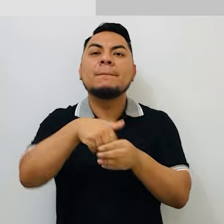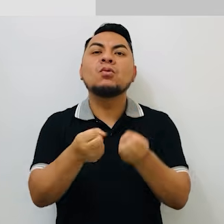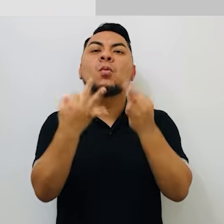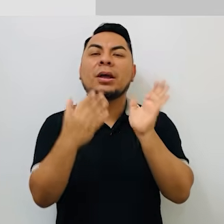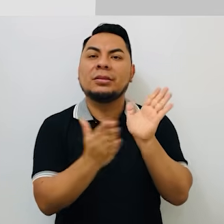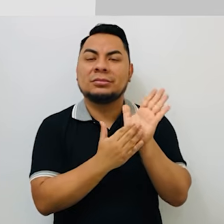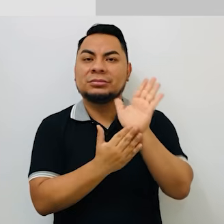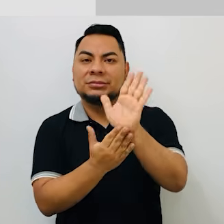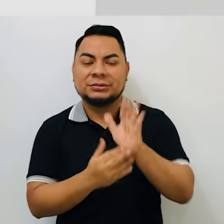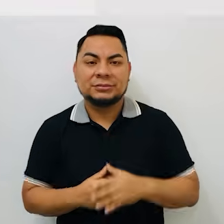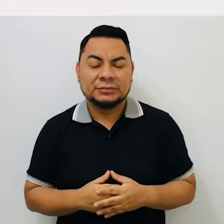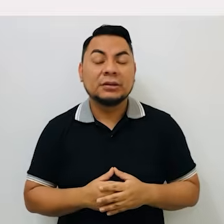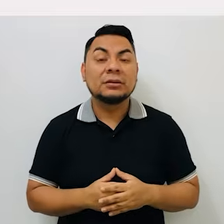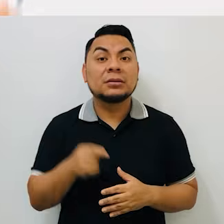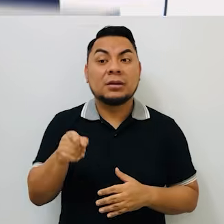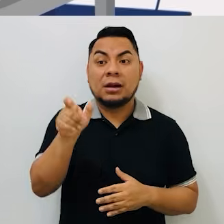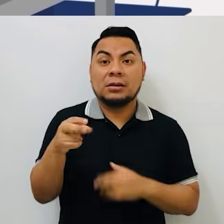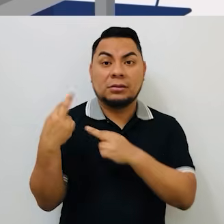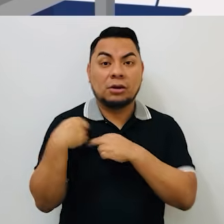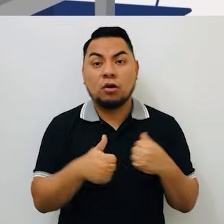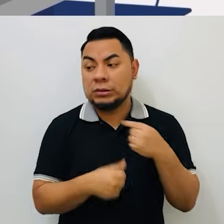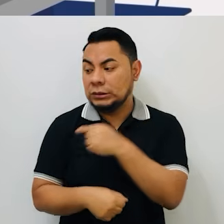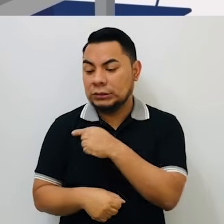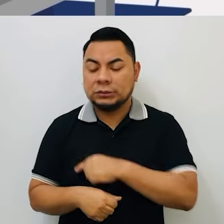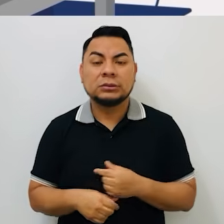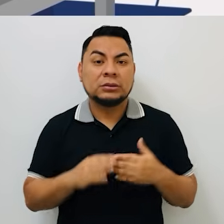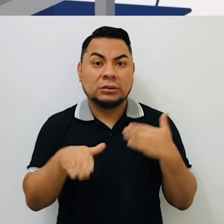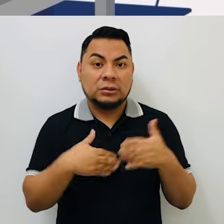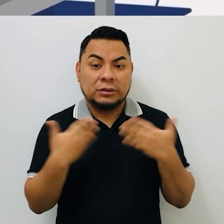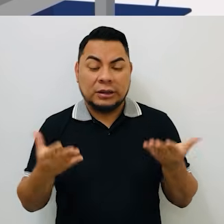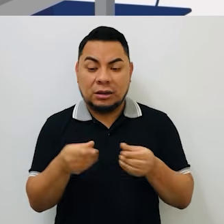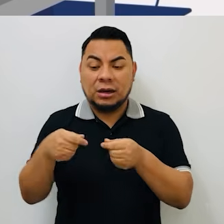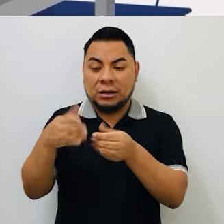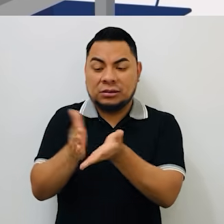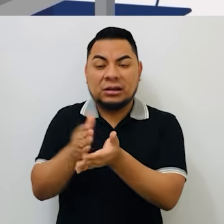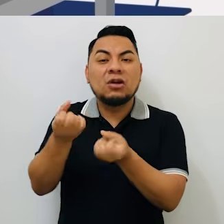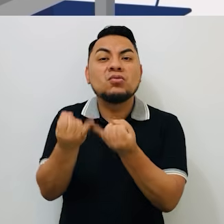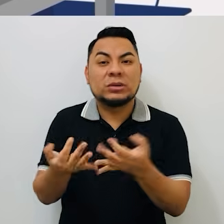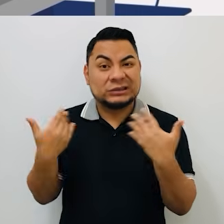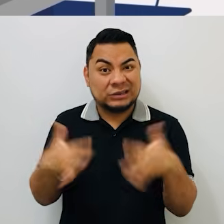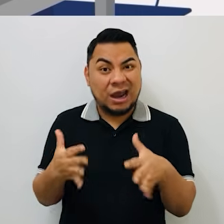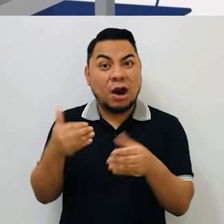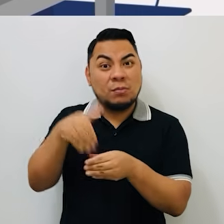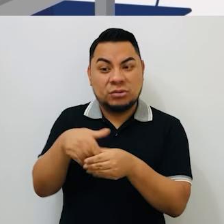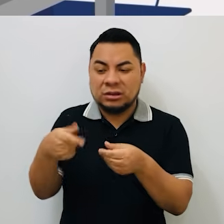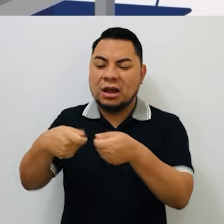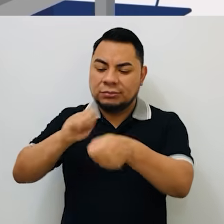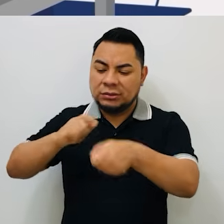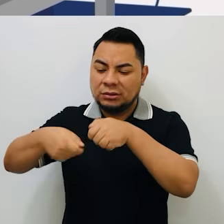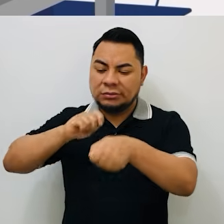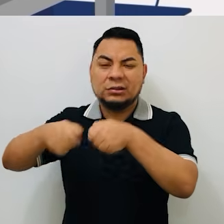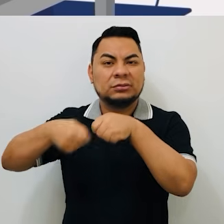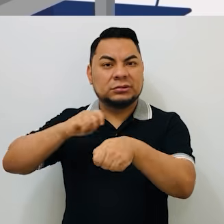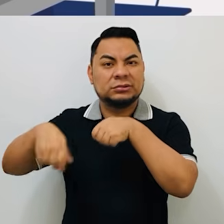aula o ambiente de votación. La o el tercer miembro rompe las cédulas regionales ya escrutadas,